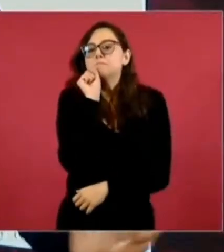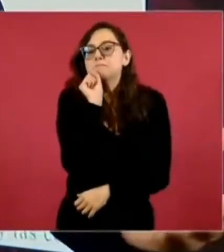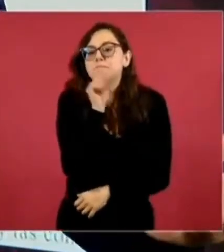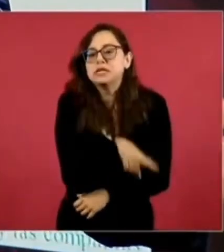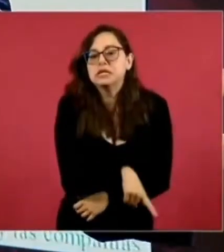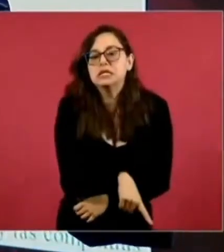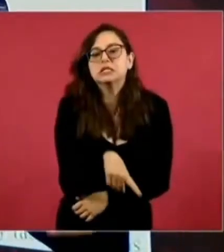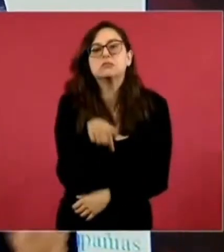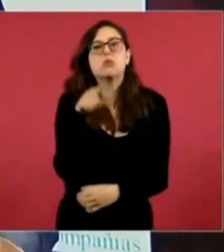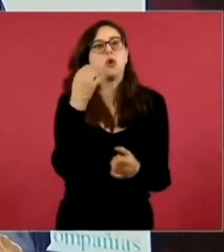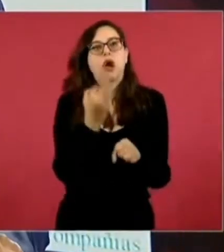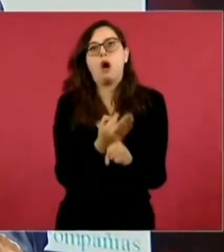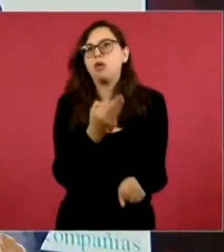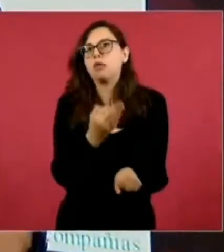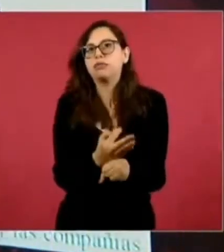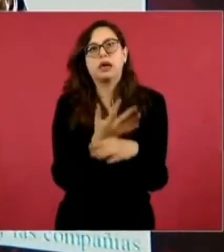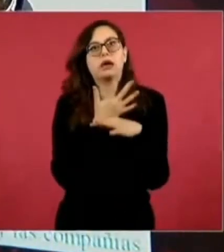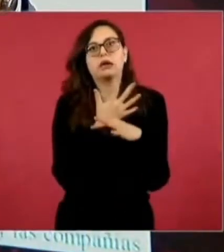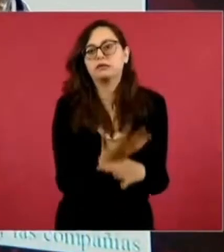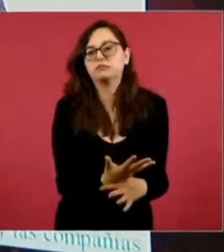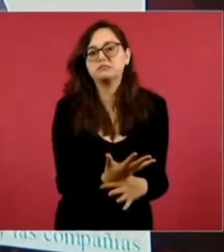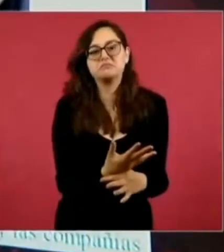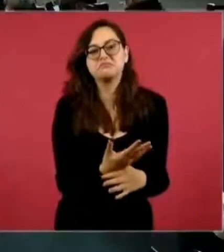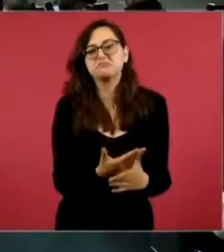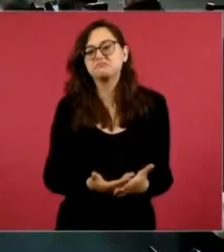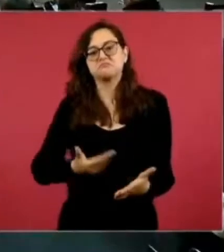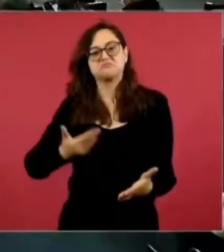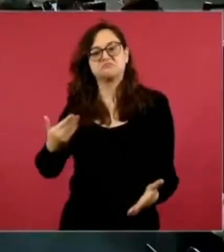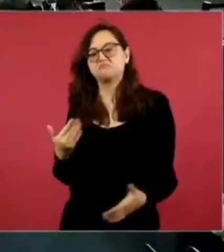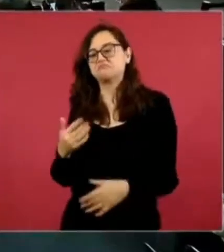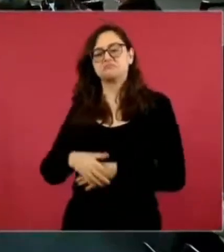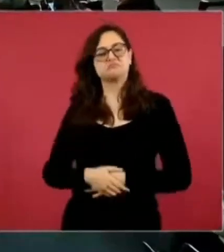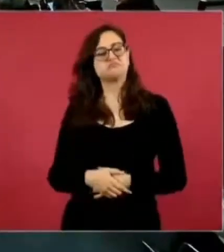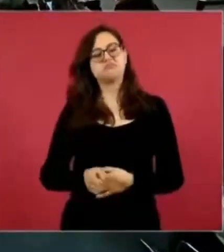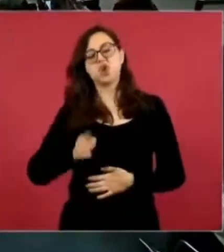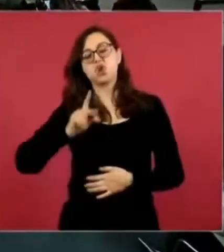Pues no, ¿cómo voy a entregar el petróleo?